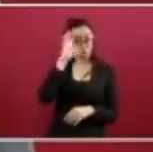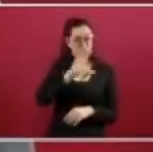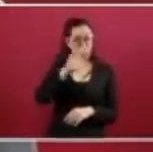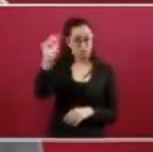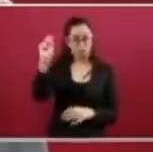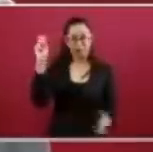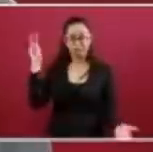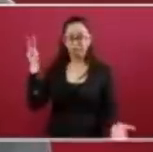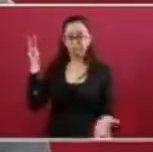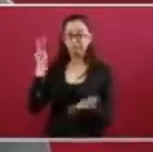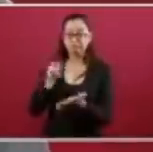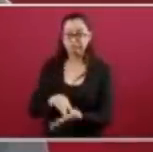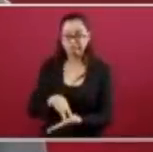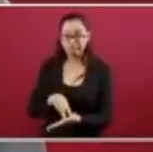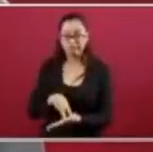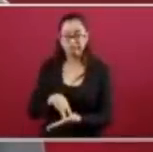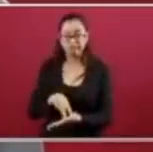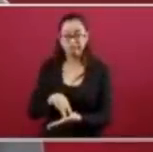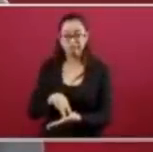a enfrentar